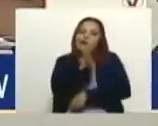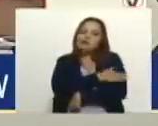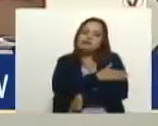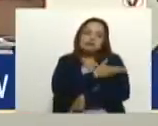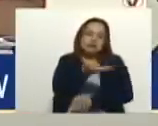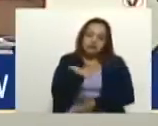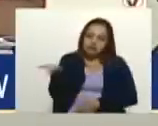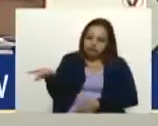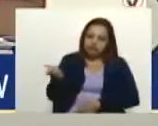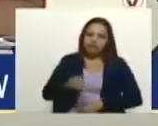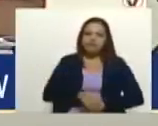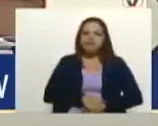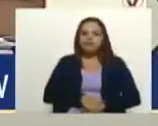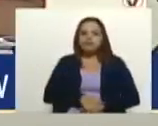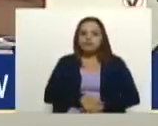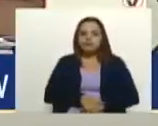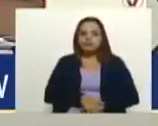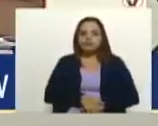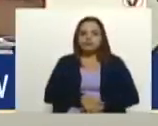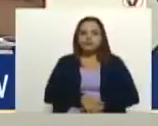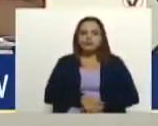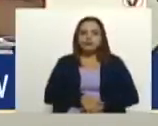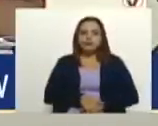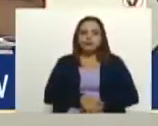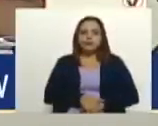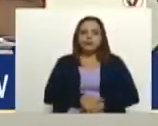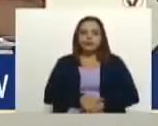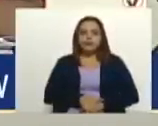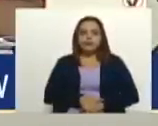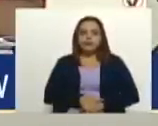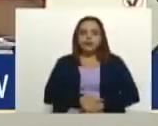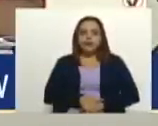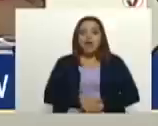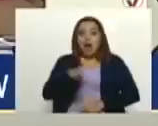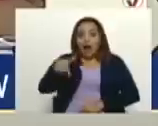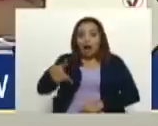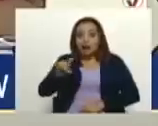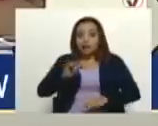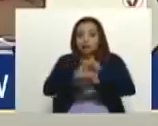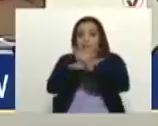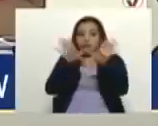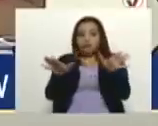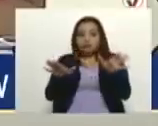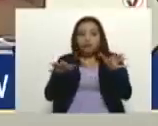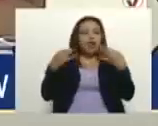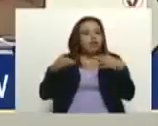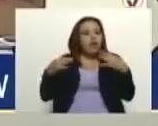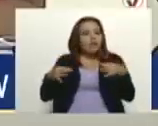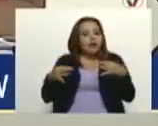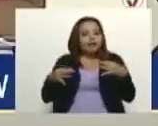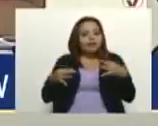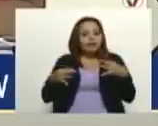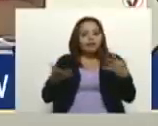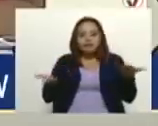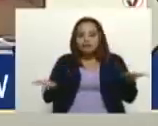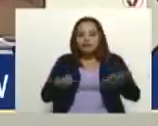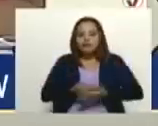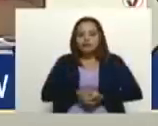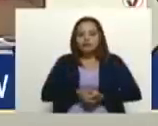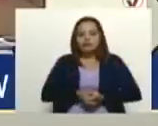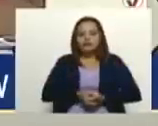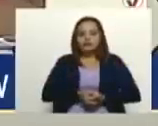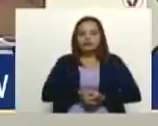oposición. Y aquí está ocurriendo lo que normalmente ocurre en estos